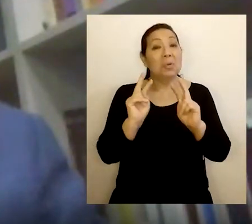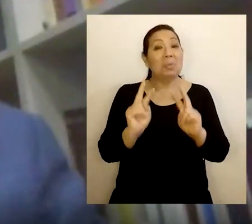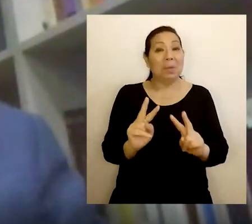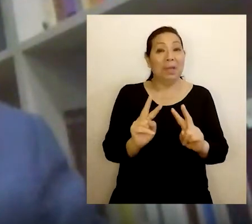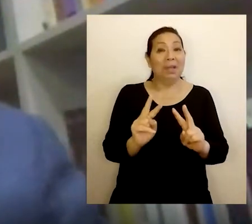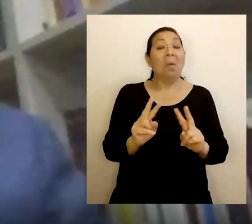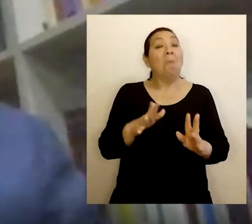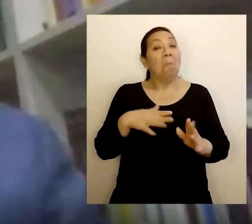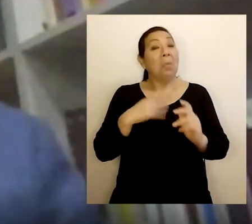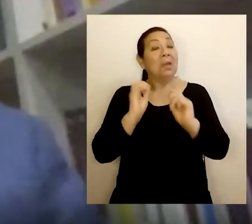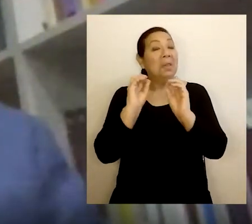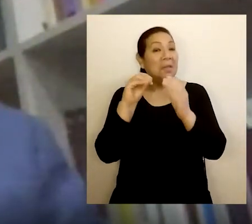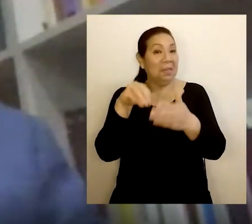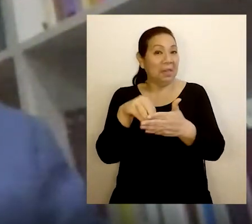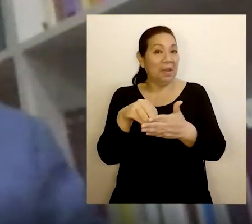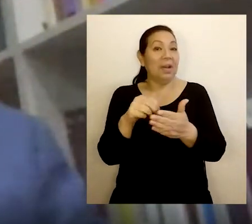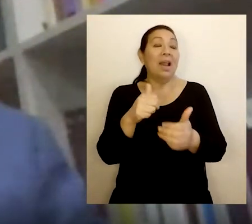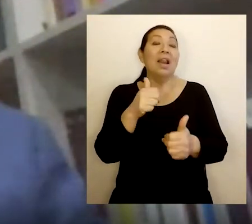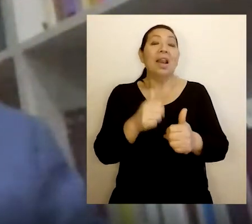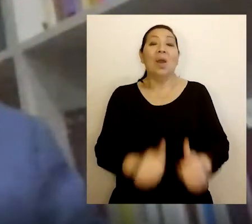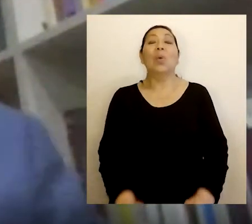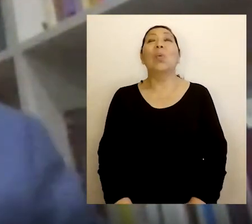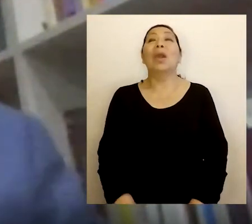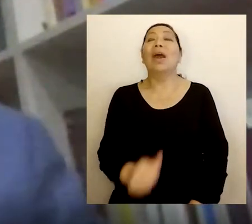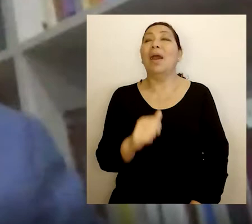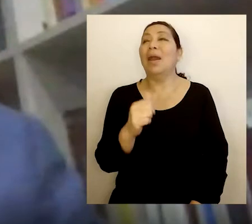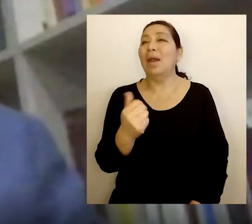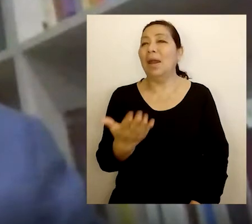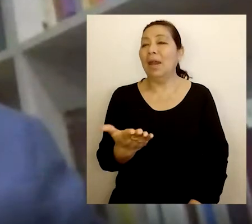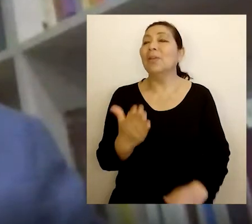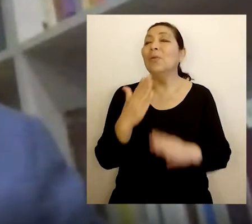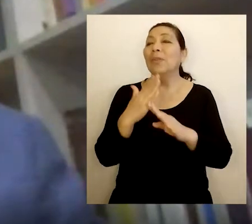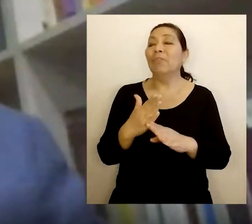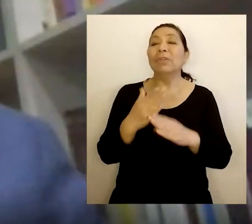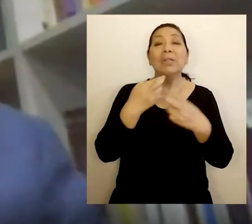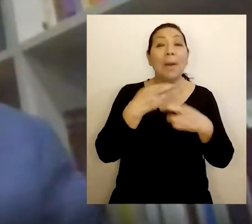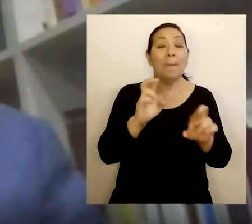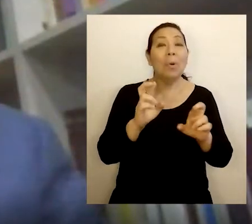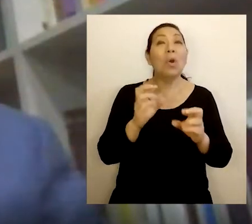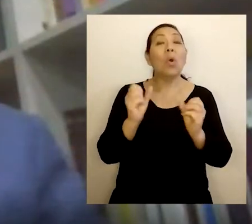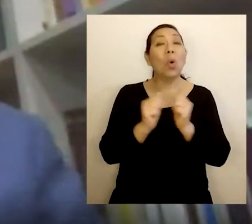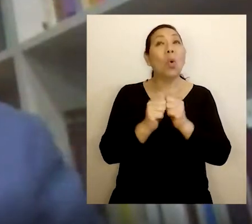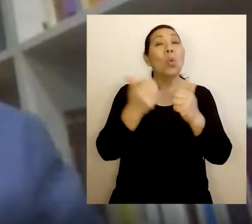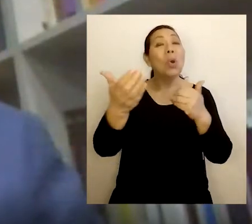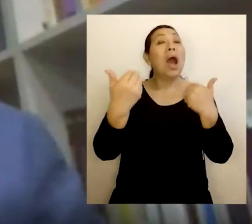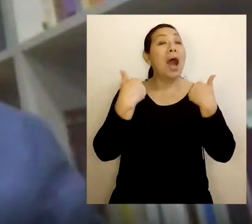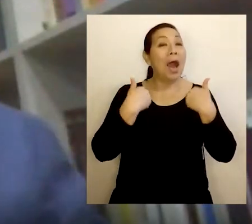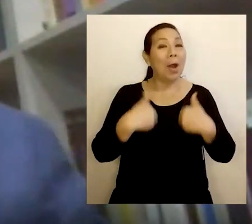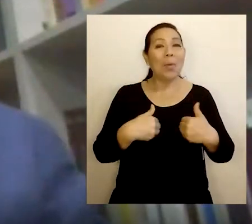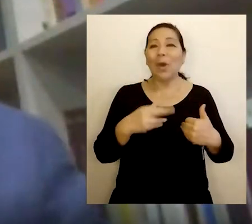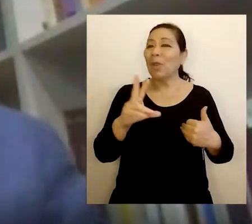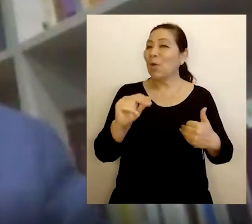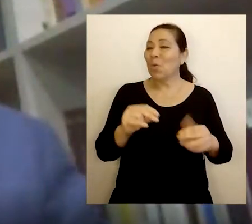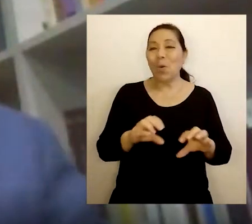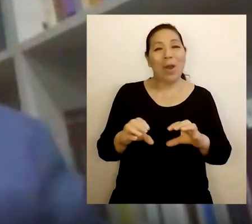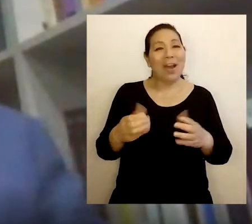que puede darse situaciones en las cuales hay una defensa pública o una abogada de defensa pública que no